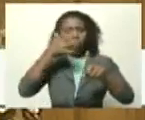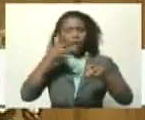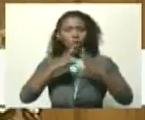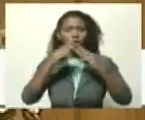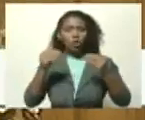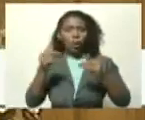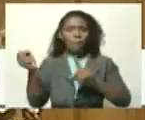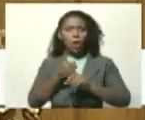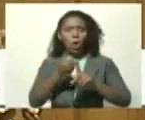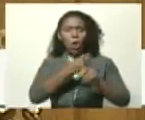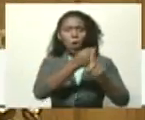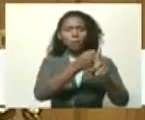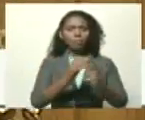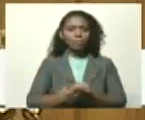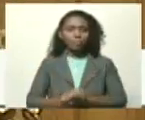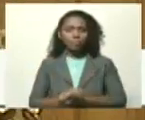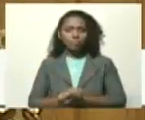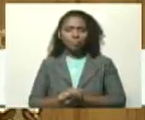tipo de agresiones.